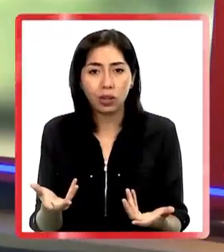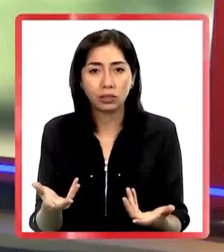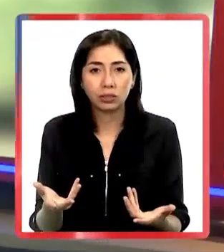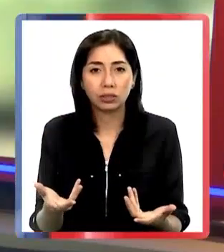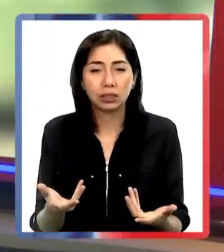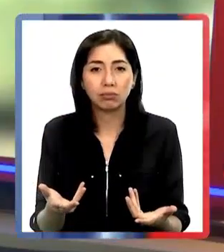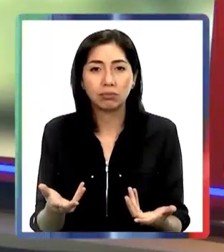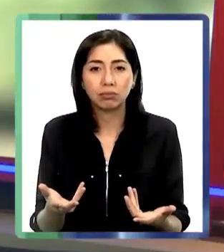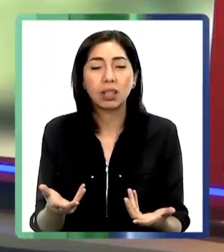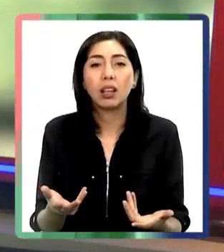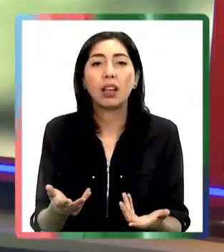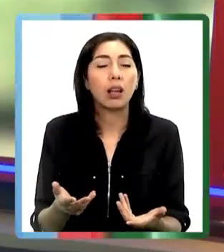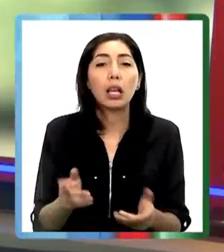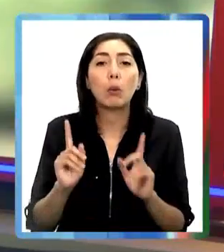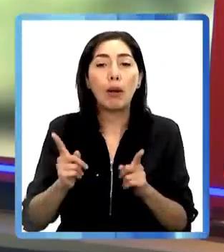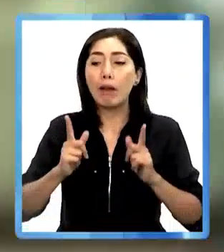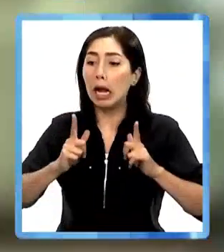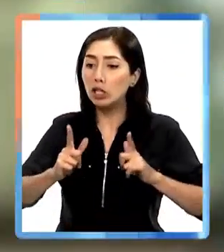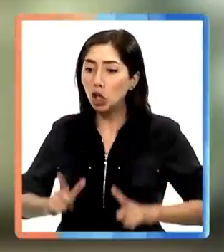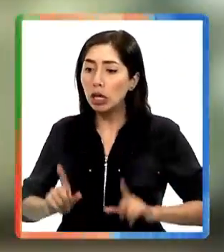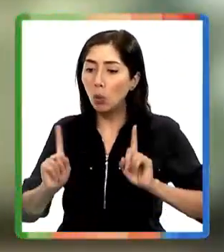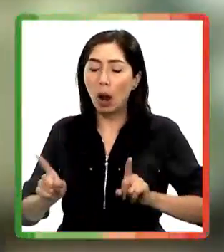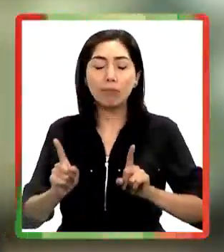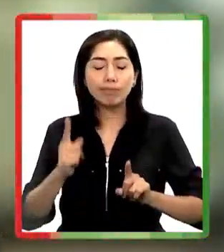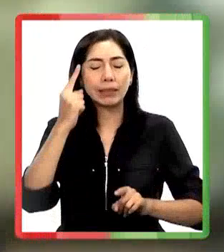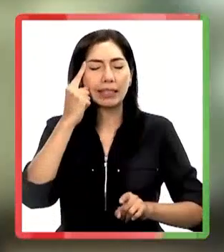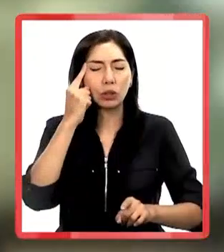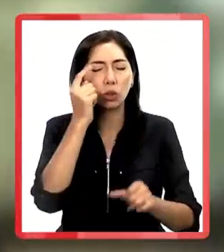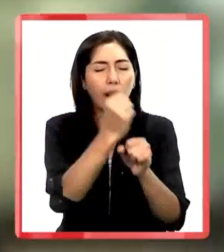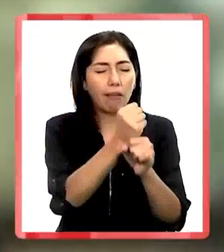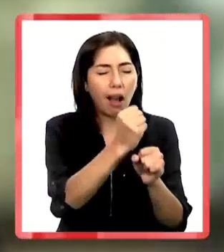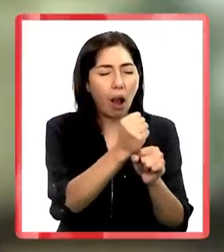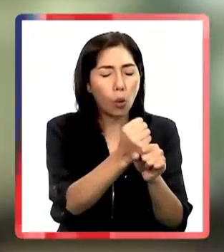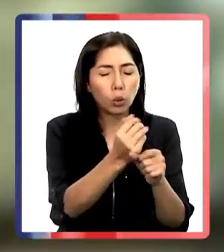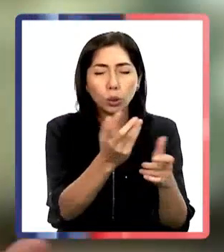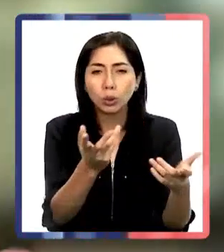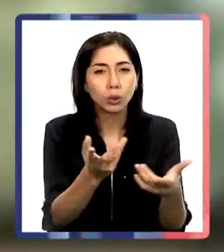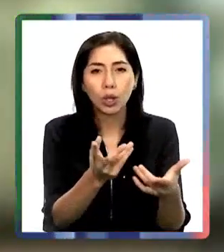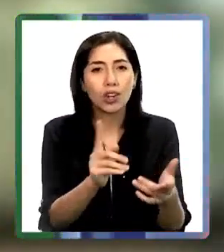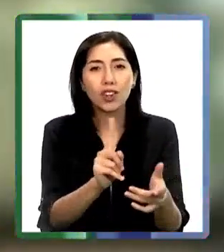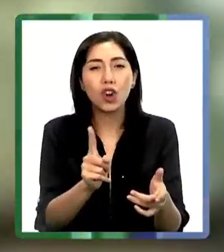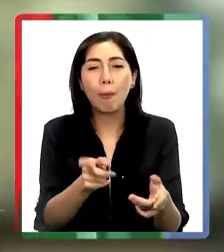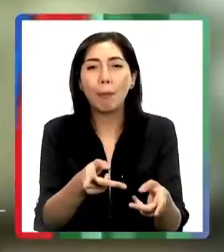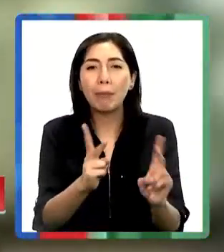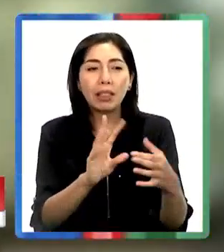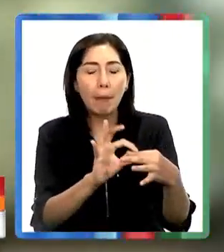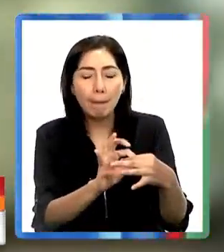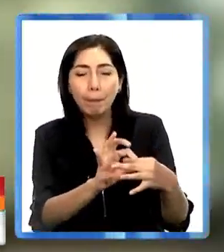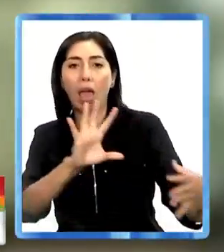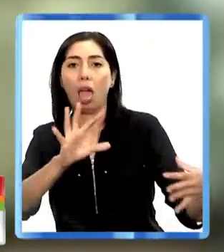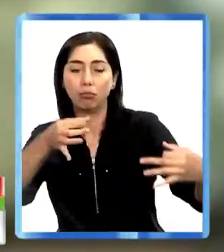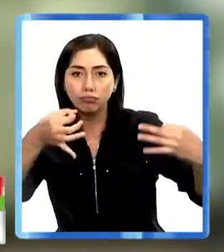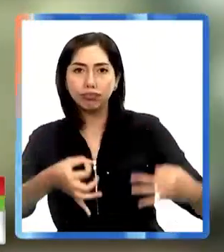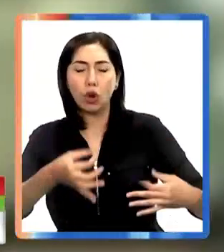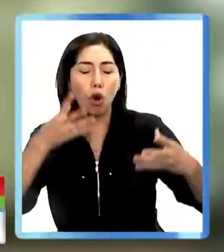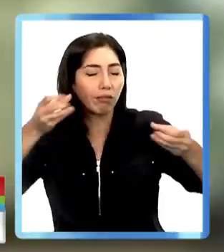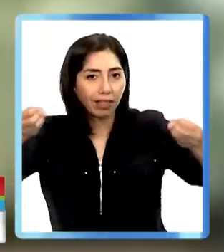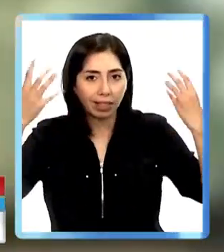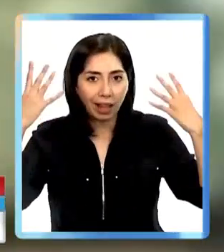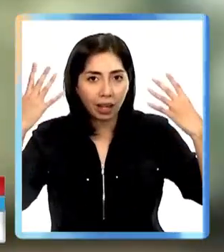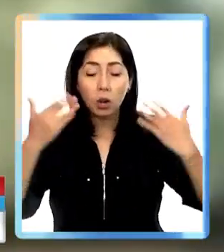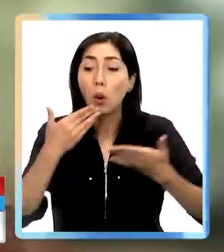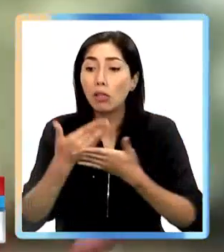estar permanentemente conectado al trabajo no nos permite una desconexión adecuada. Entonces, si durante las